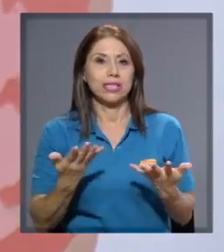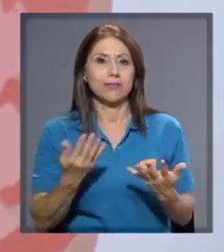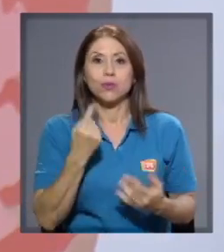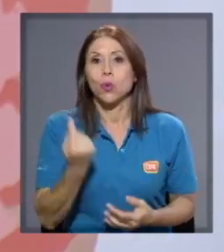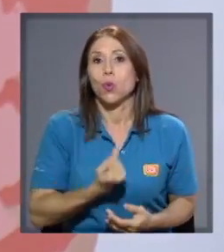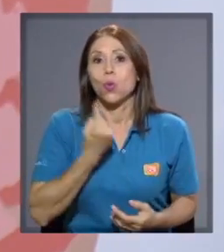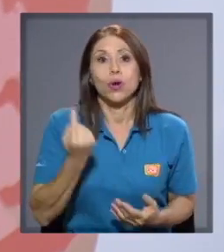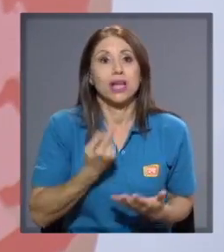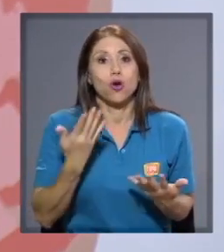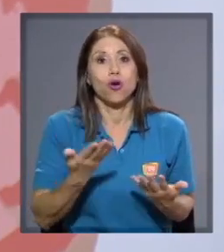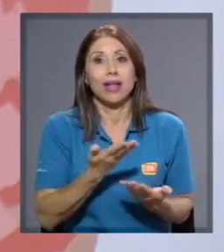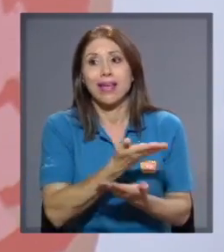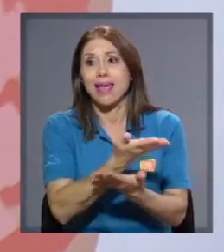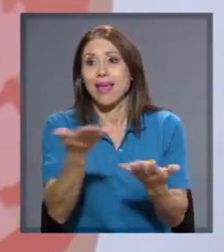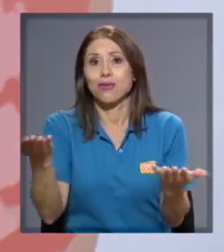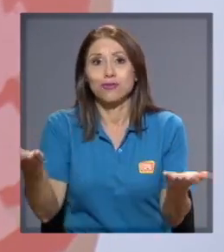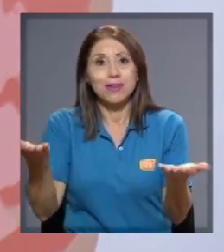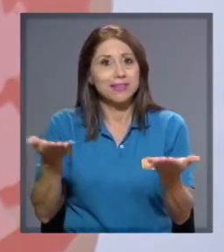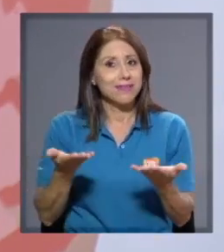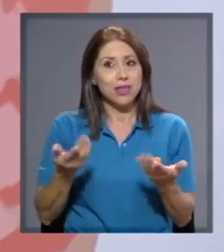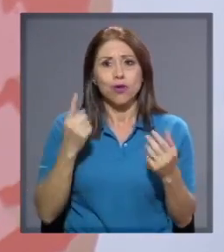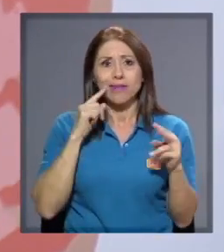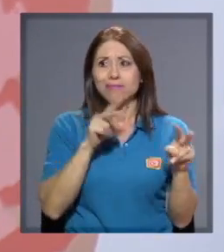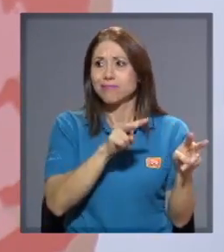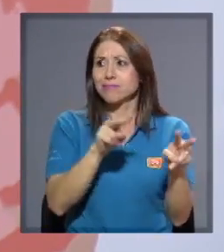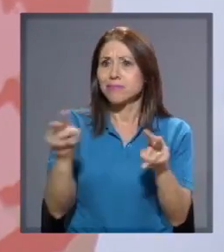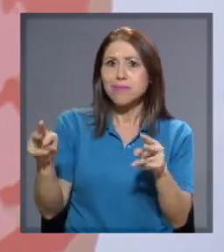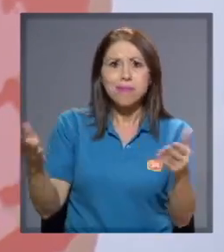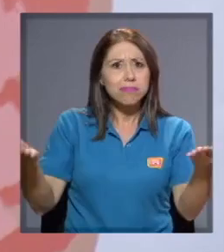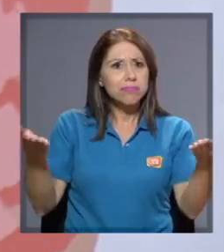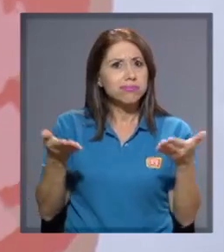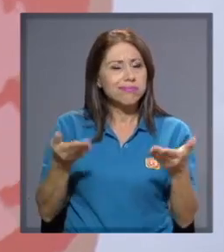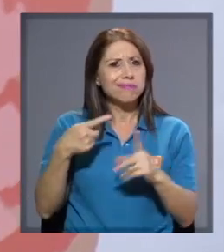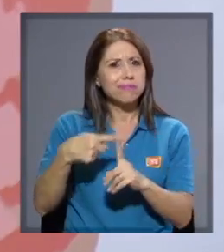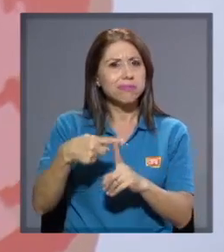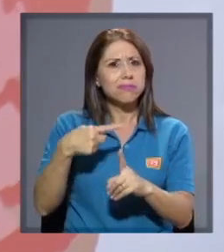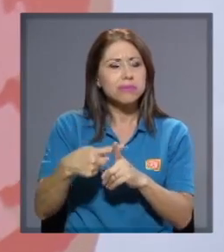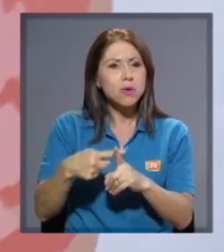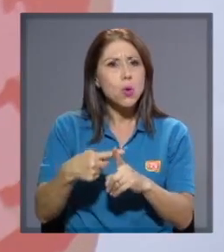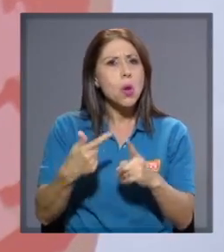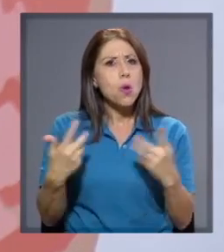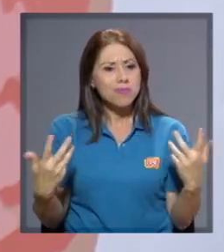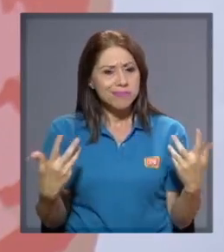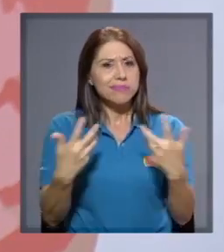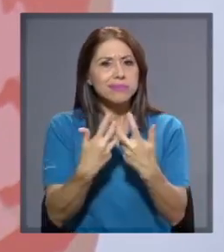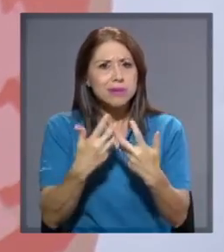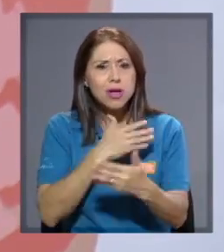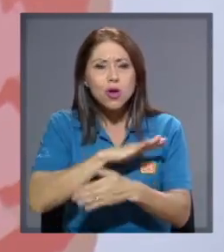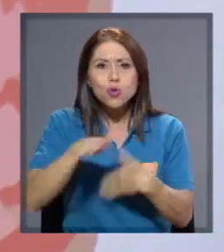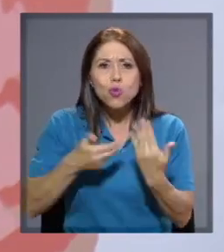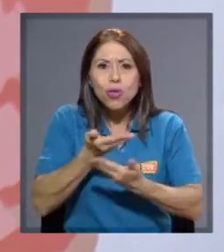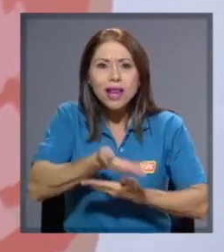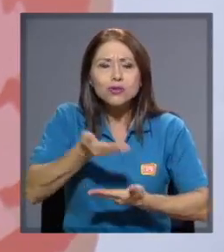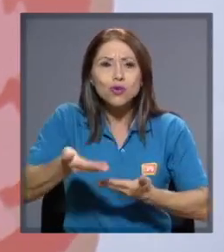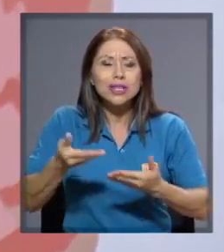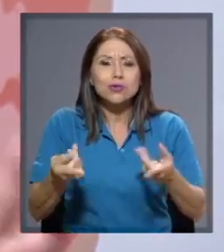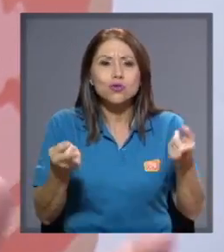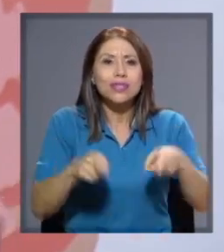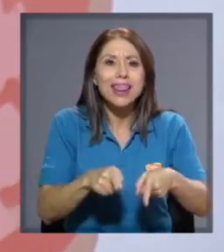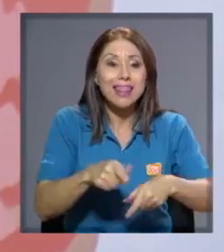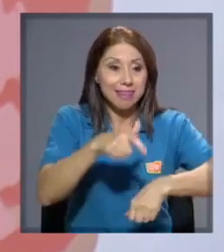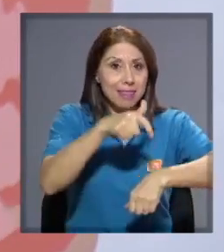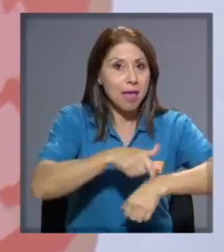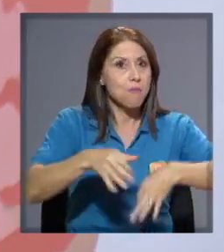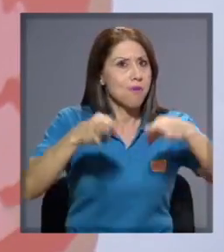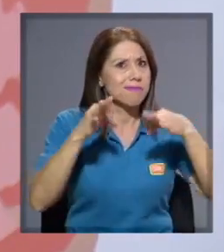lo único que he recibido es una receptividad positiva en función de que las cosas sucedan en el tiempo en el espacio y